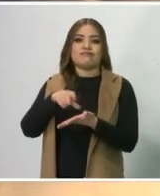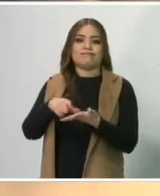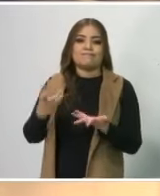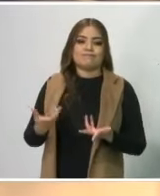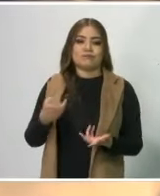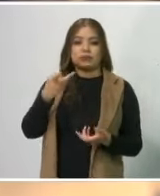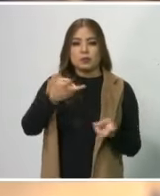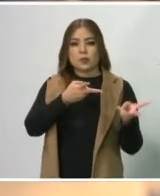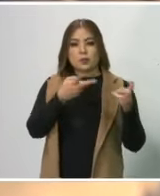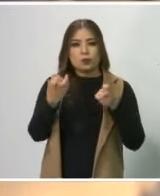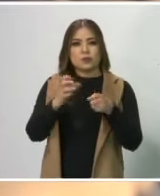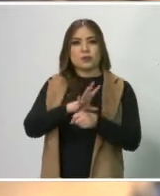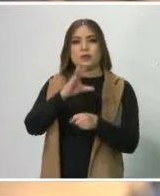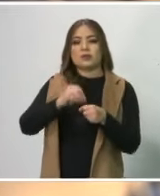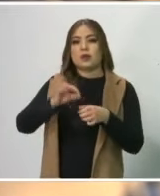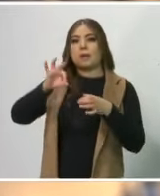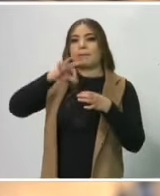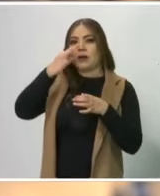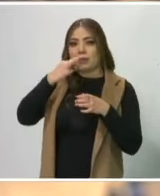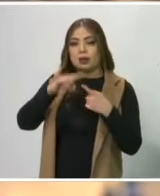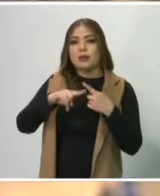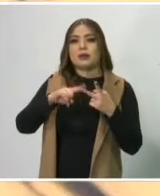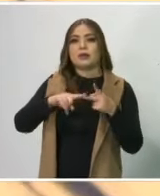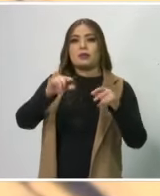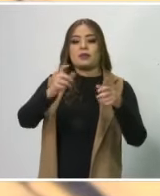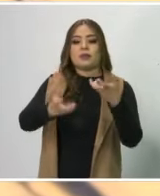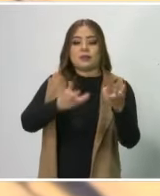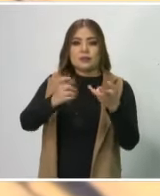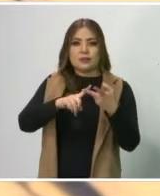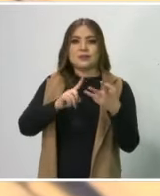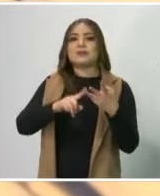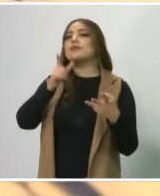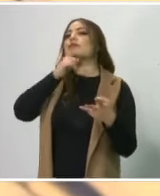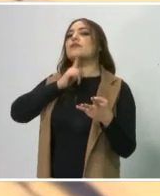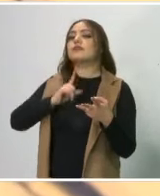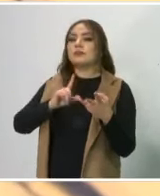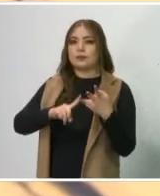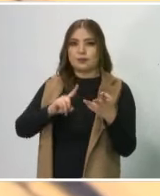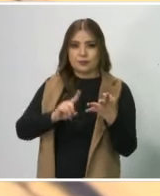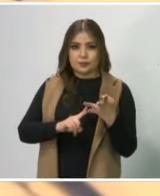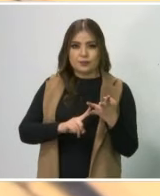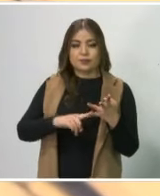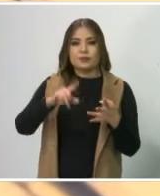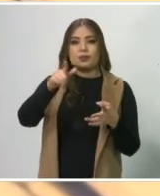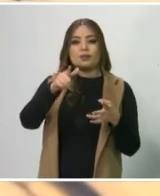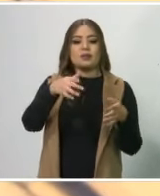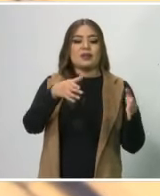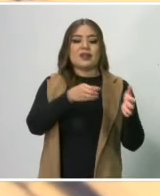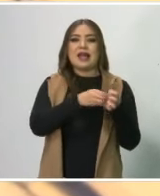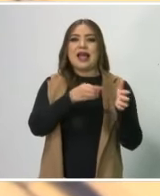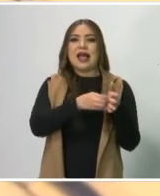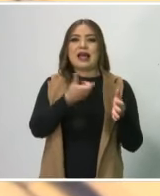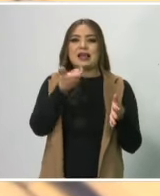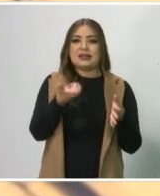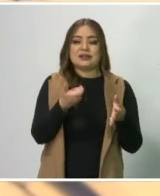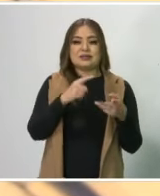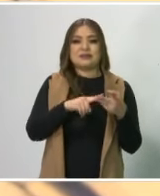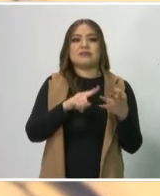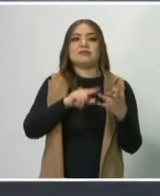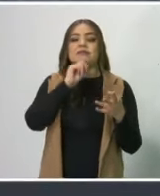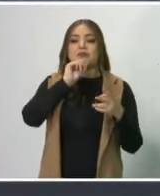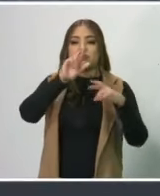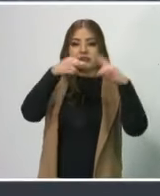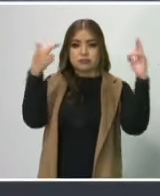lograron hurtar papas fritas una estufa tanque de gas caja registradora y hasta el cableado de